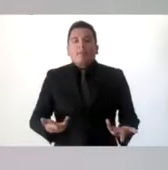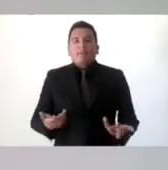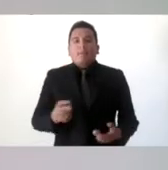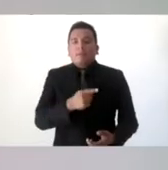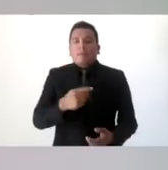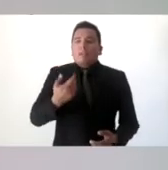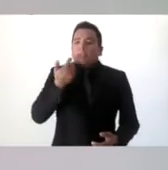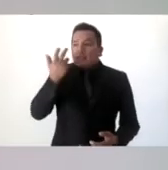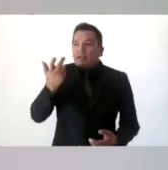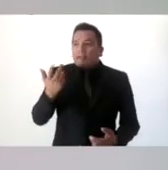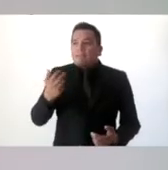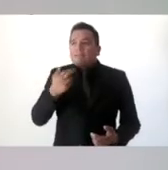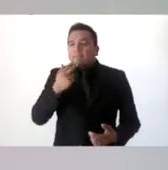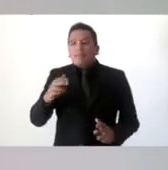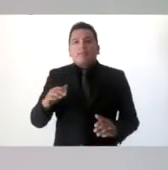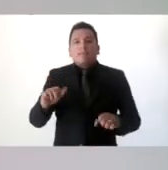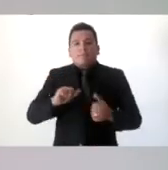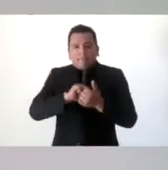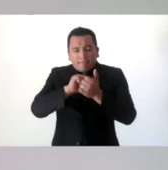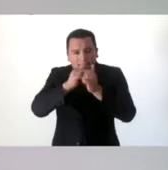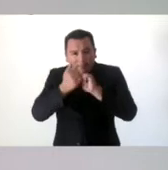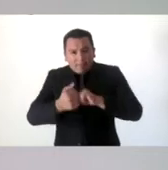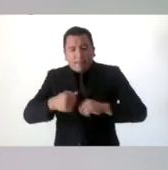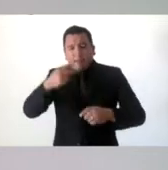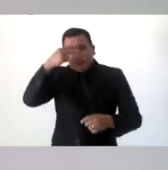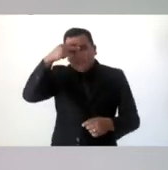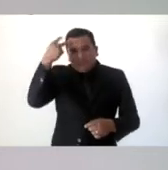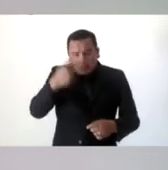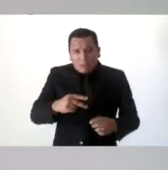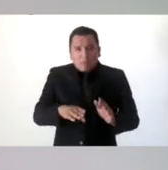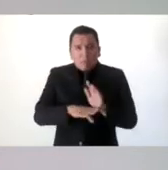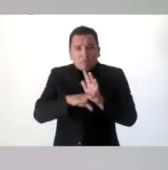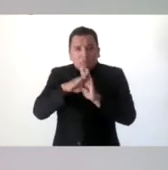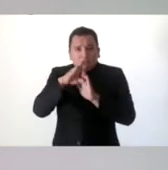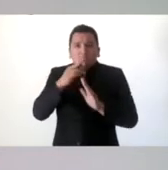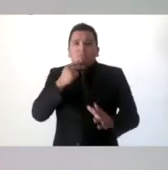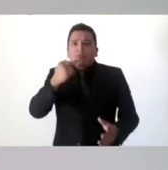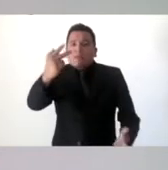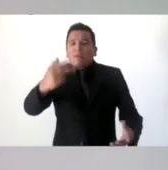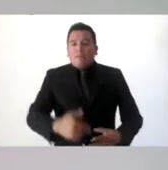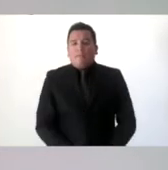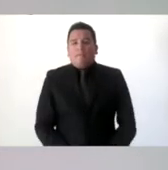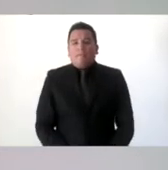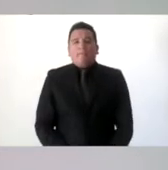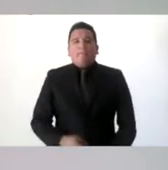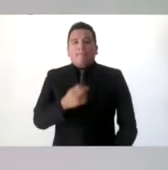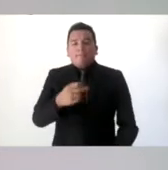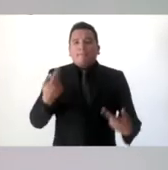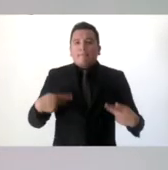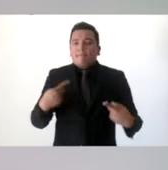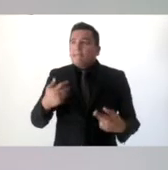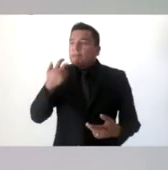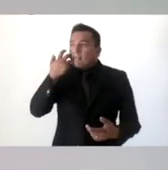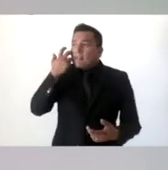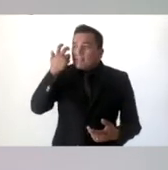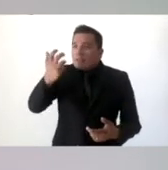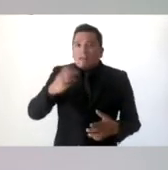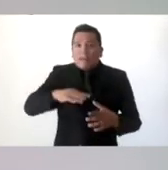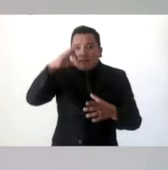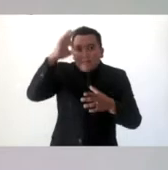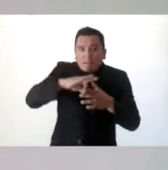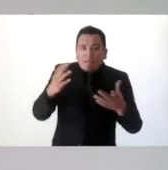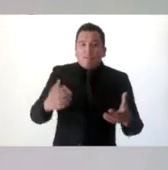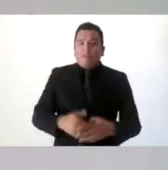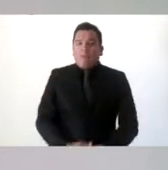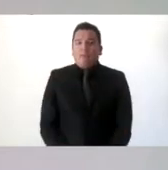camino de buscar un cambio en general en el país. Entonces esta situación de alguna forma nosotros